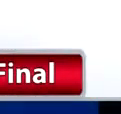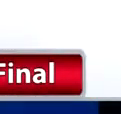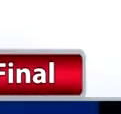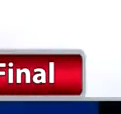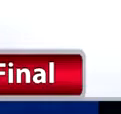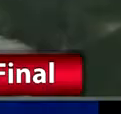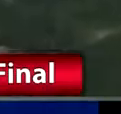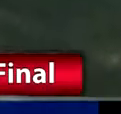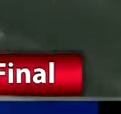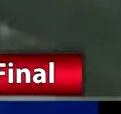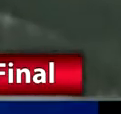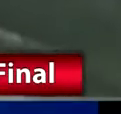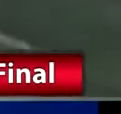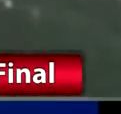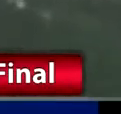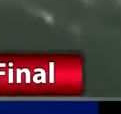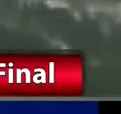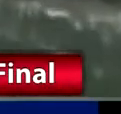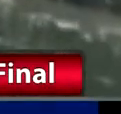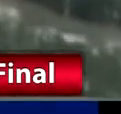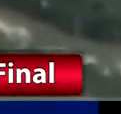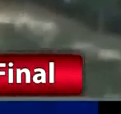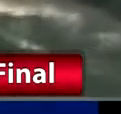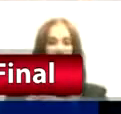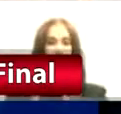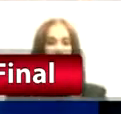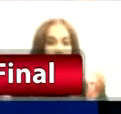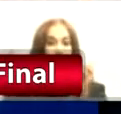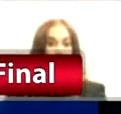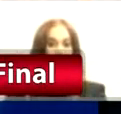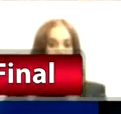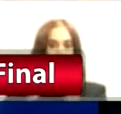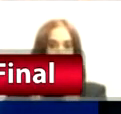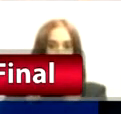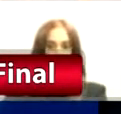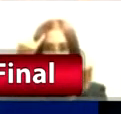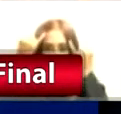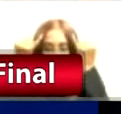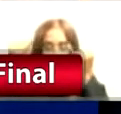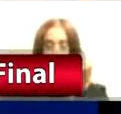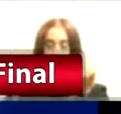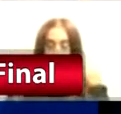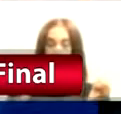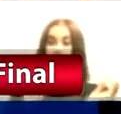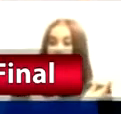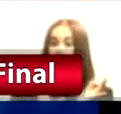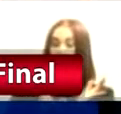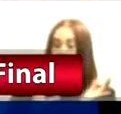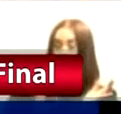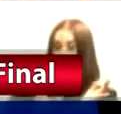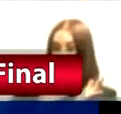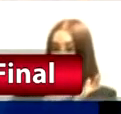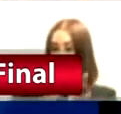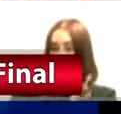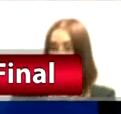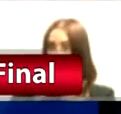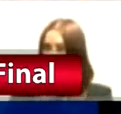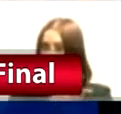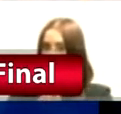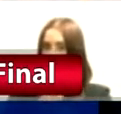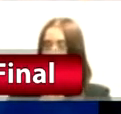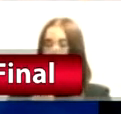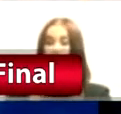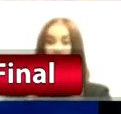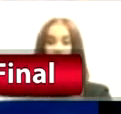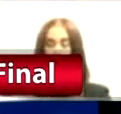fenómenos naturales que frecuentemente afectan la región. En el Consejo de Seguridad, hemos abogado porque la dimensión de la